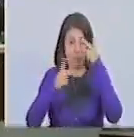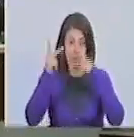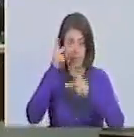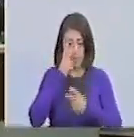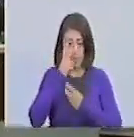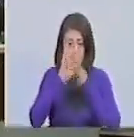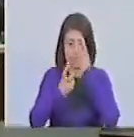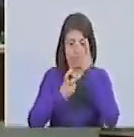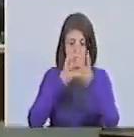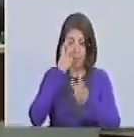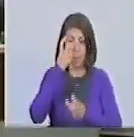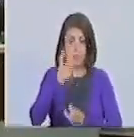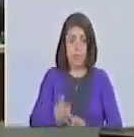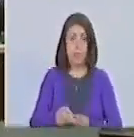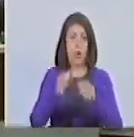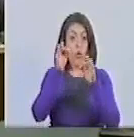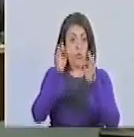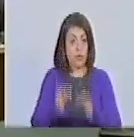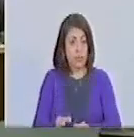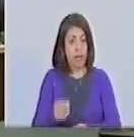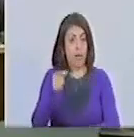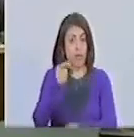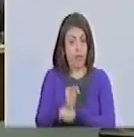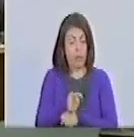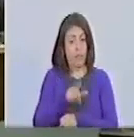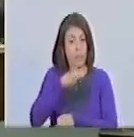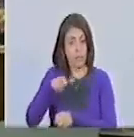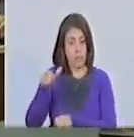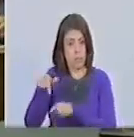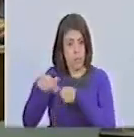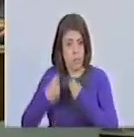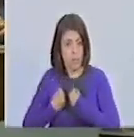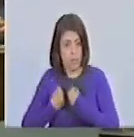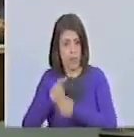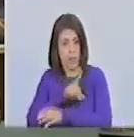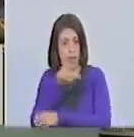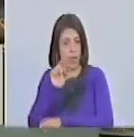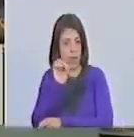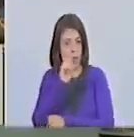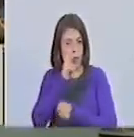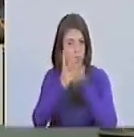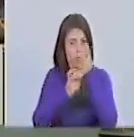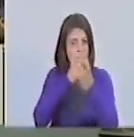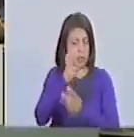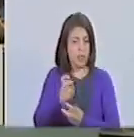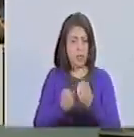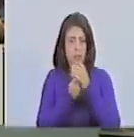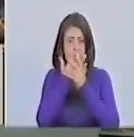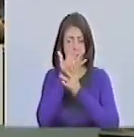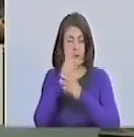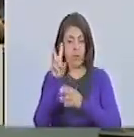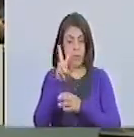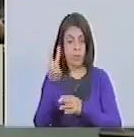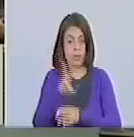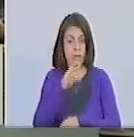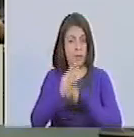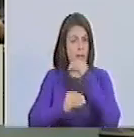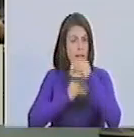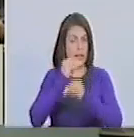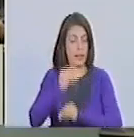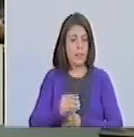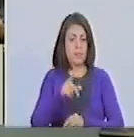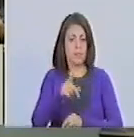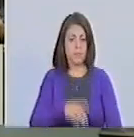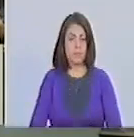ícono de visita obligada para propios y visitantes del Estado Lara. La flor de Venezuela además se ha constituido